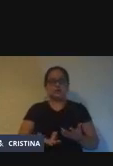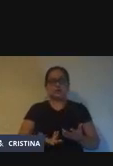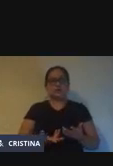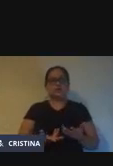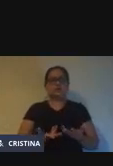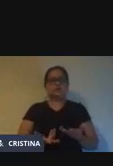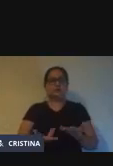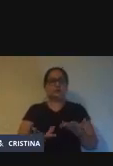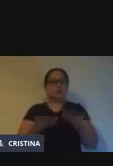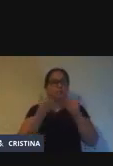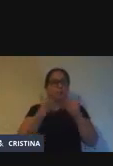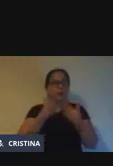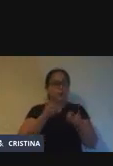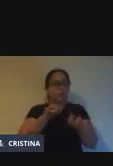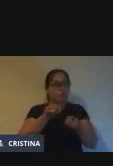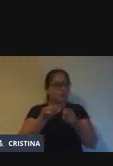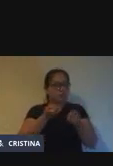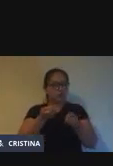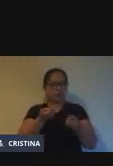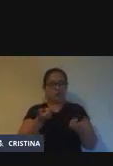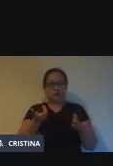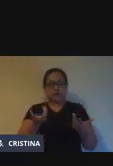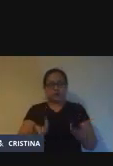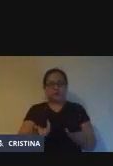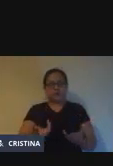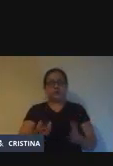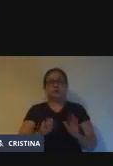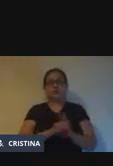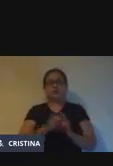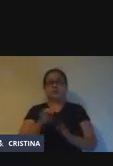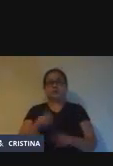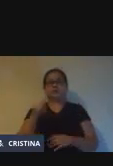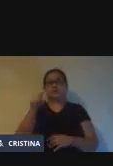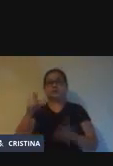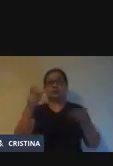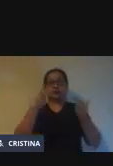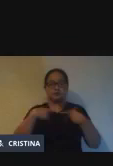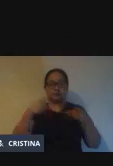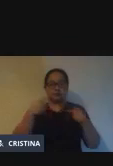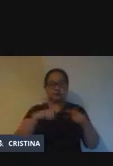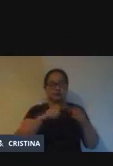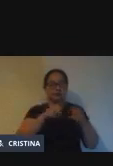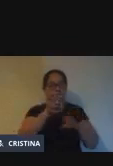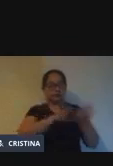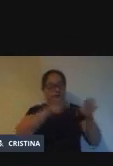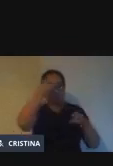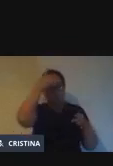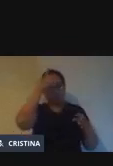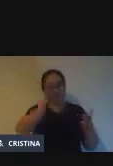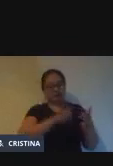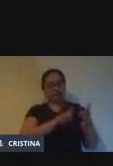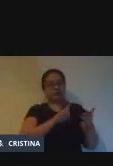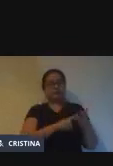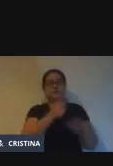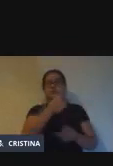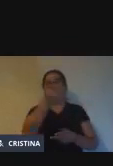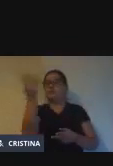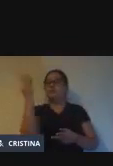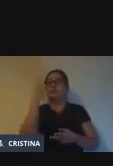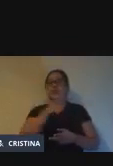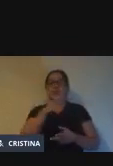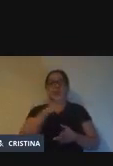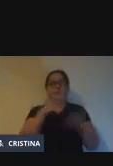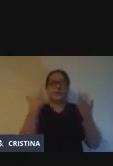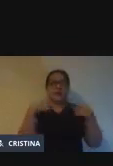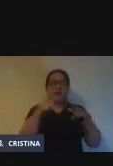nuestro control. Y entonces las personas, las empresarias, los empresarios que están impartiendo, los